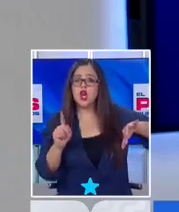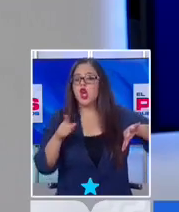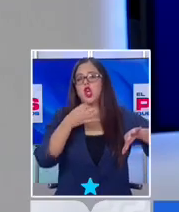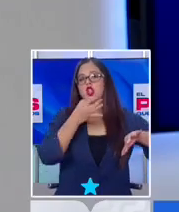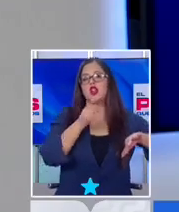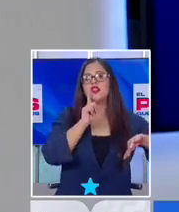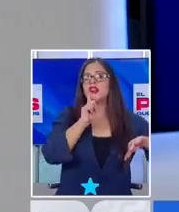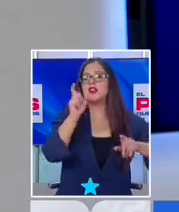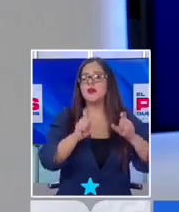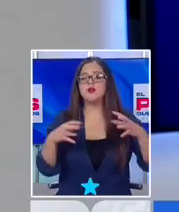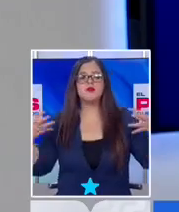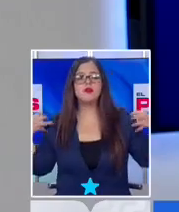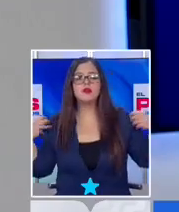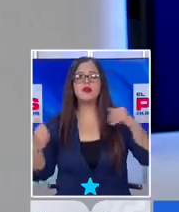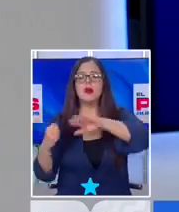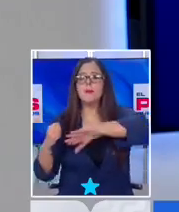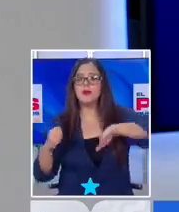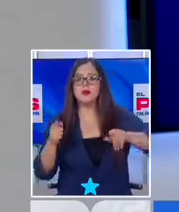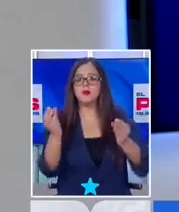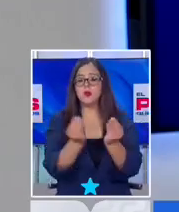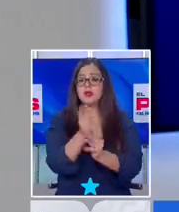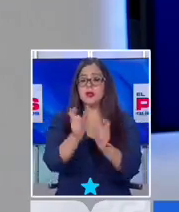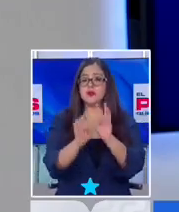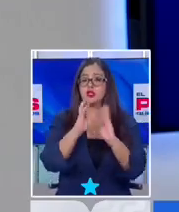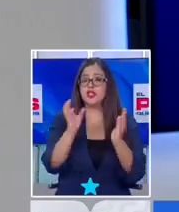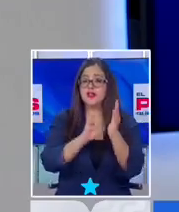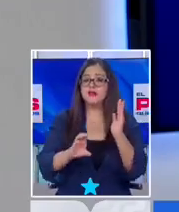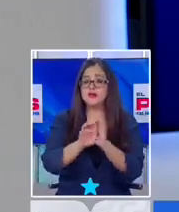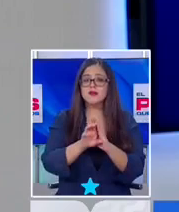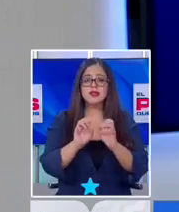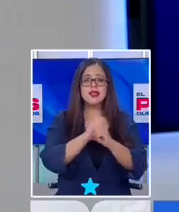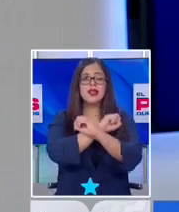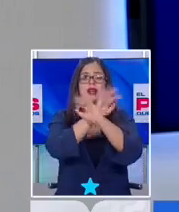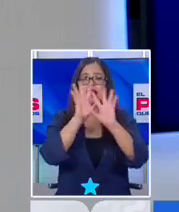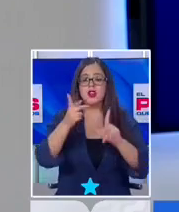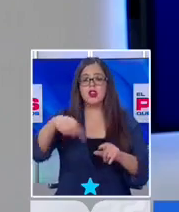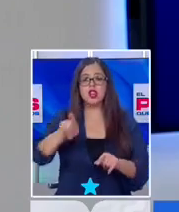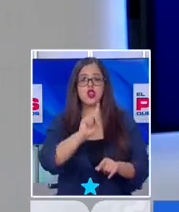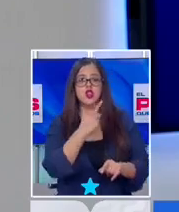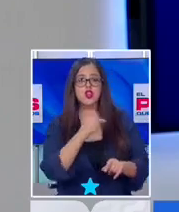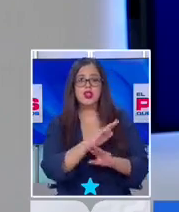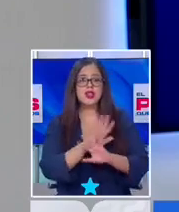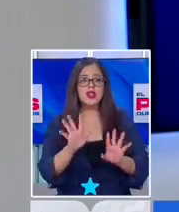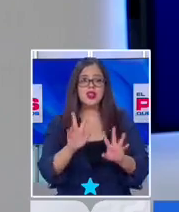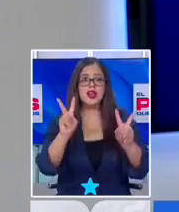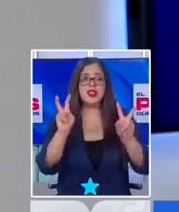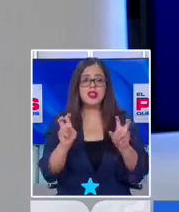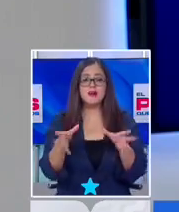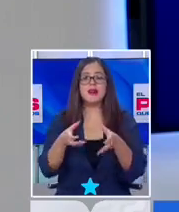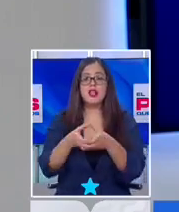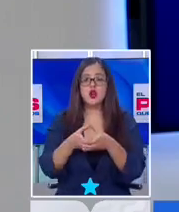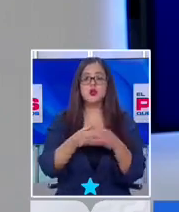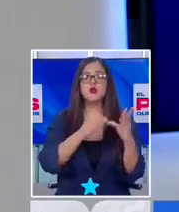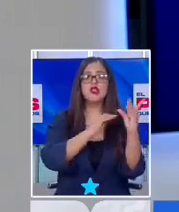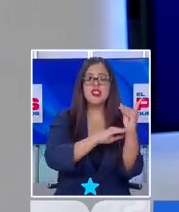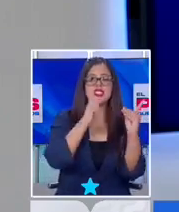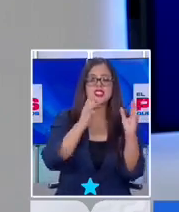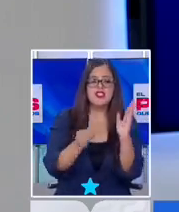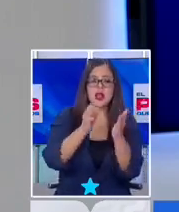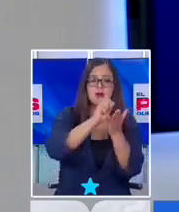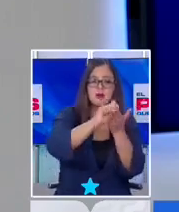persona pero hay muchos convencionales que tienen clarísimo y que no quieren que nada de la pluma de la derecha quede en la nueva